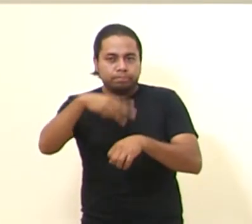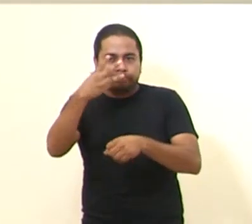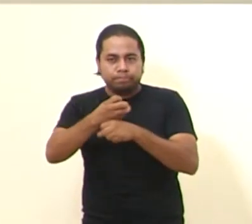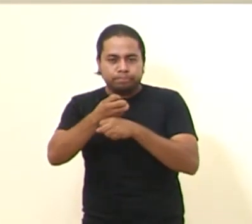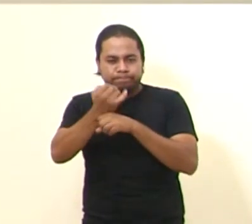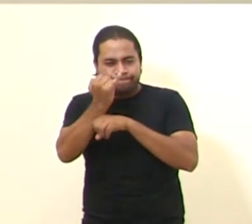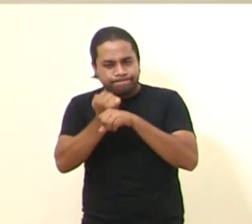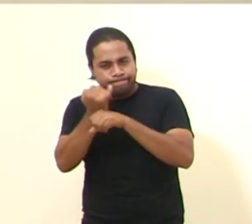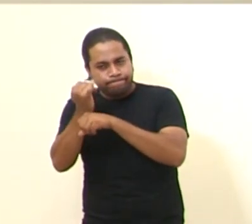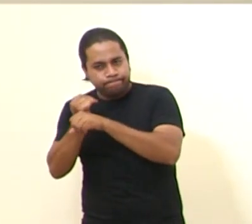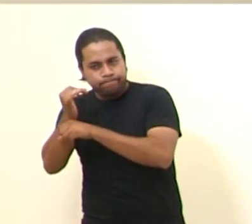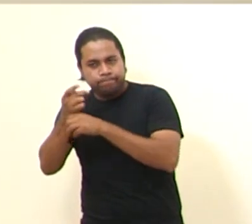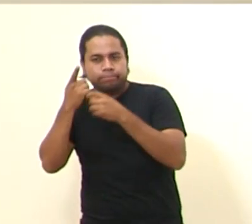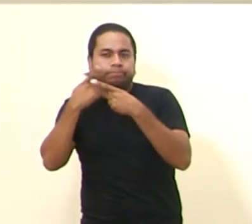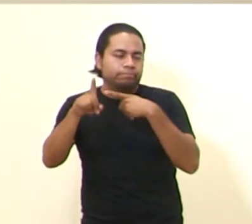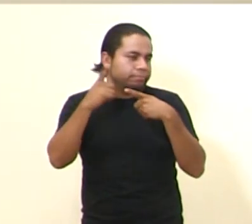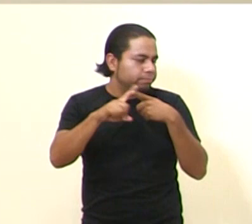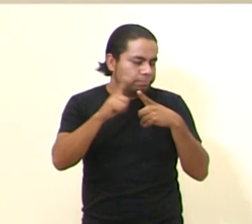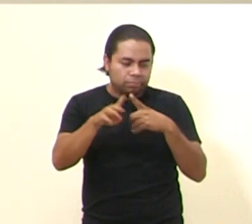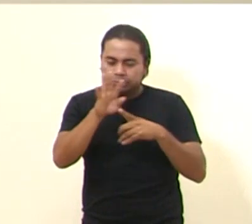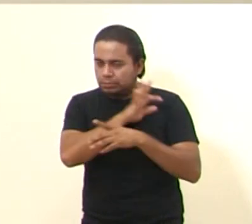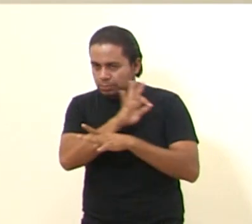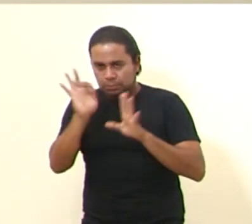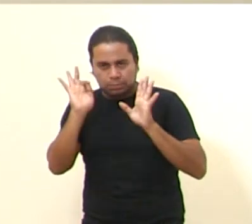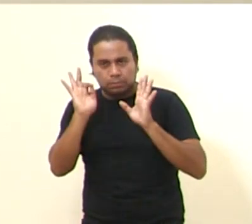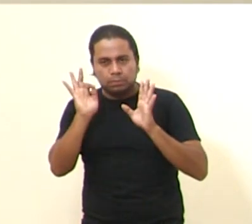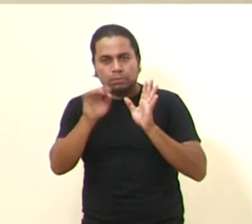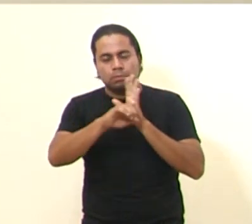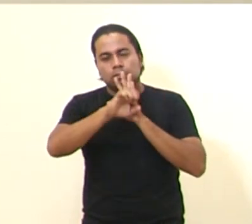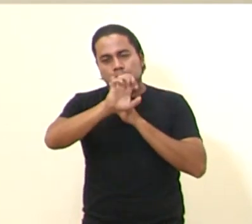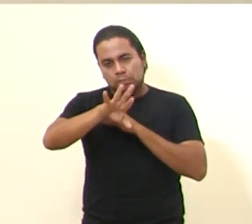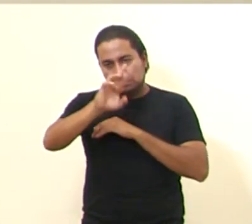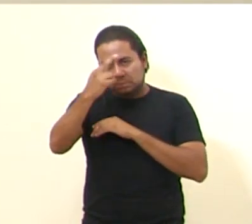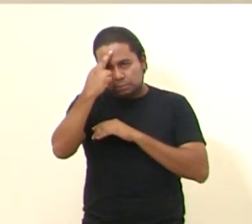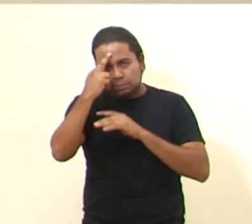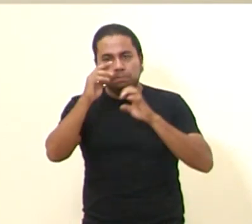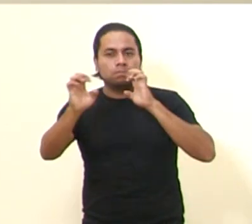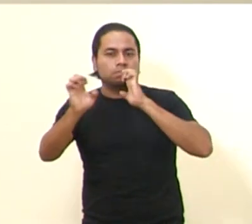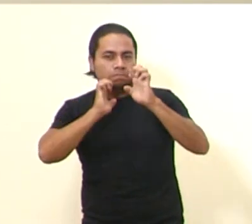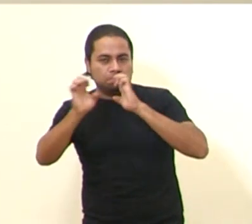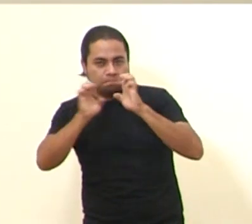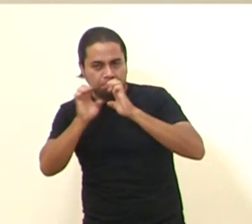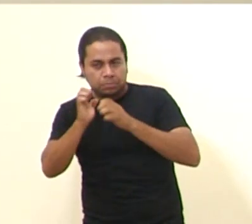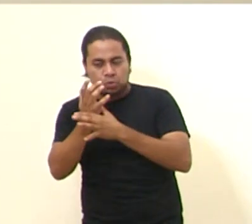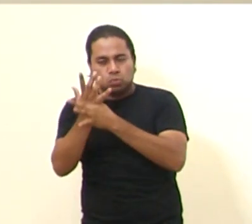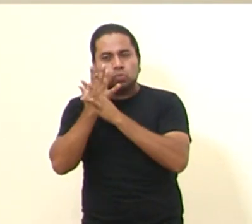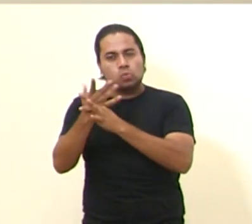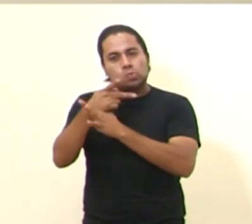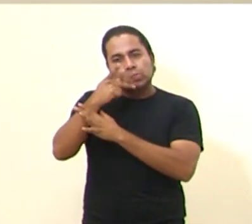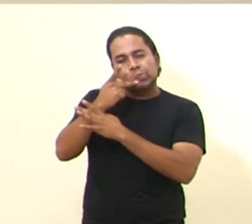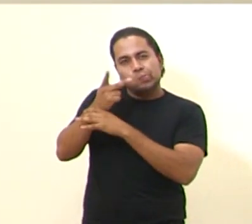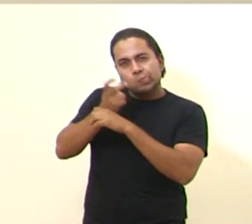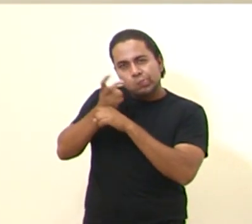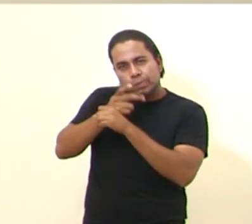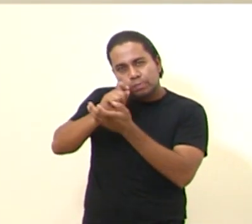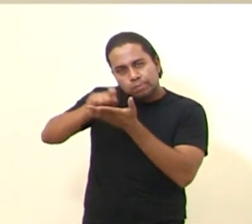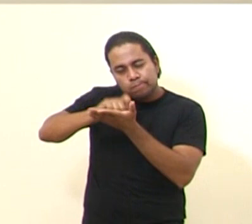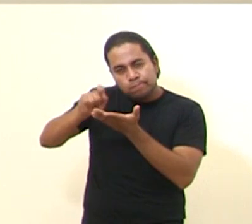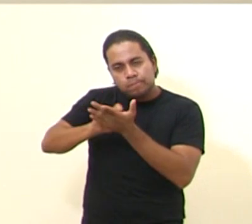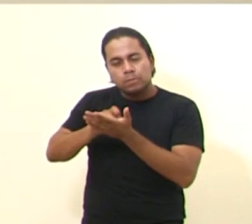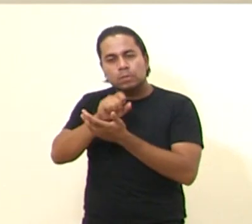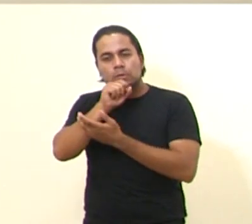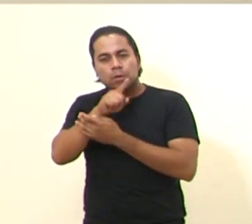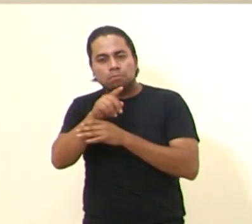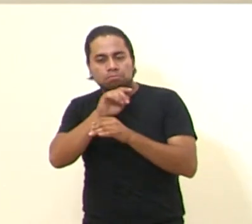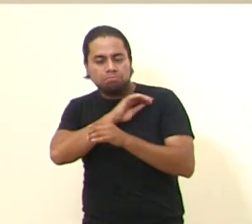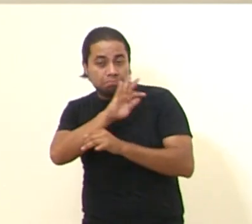información en diferentes fuentes de consulta. Puede ser en entrevistas, testimonios orales, puede ser a través